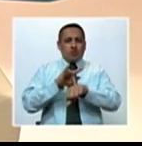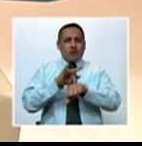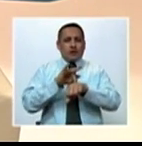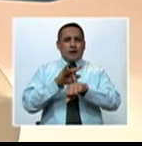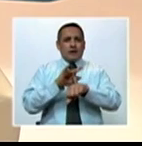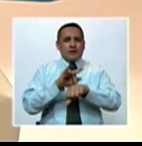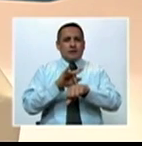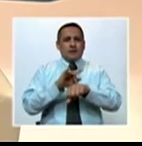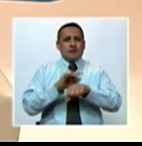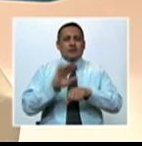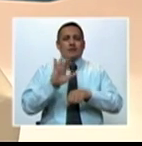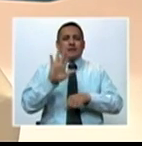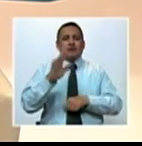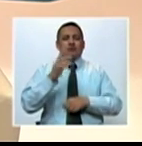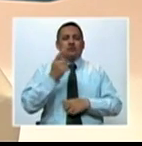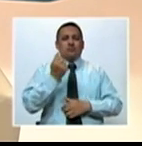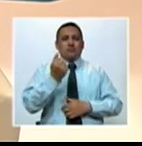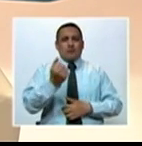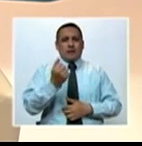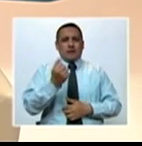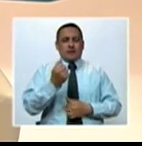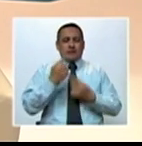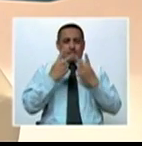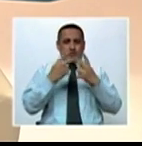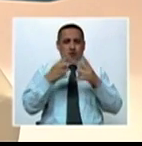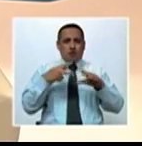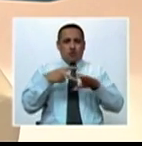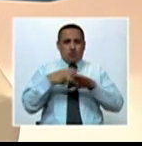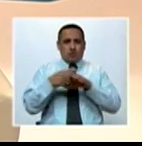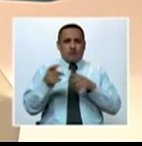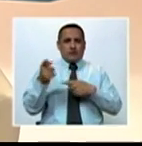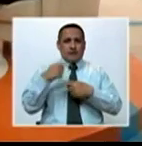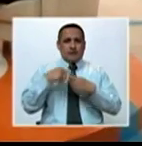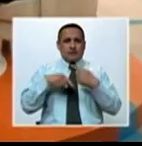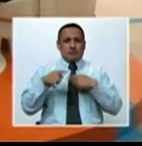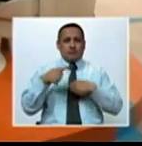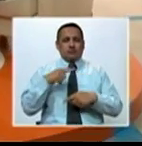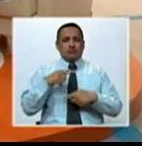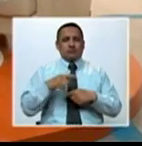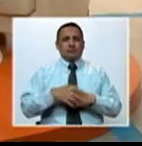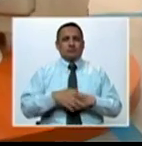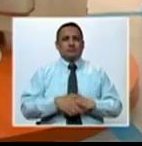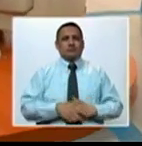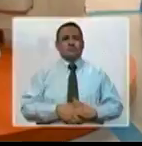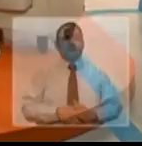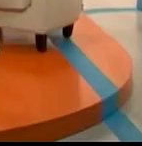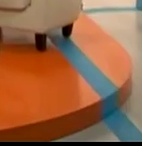intangibilidad de ingresos. Vamos y regresamos.